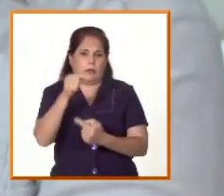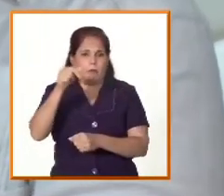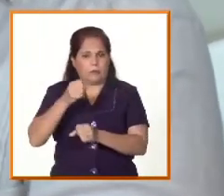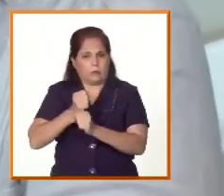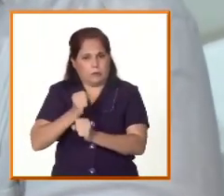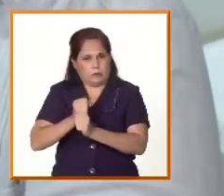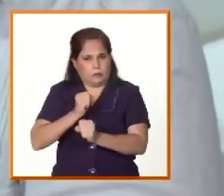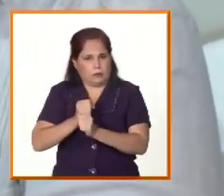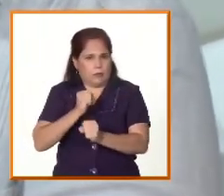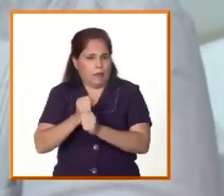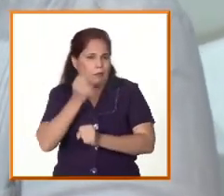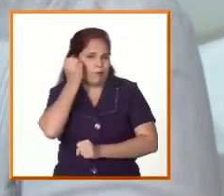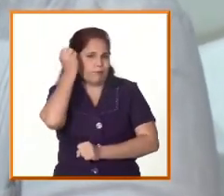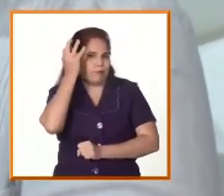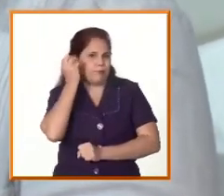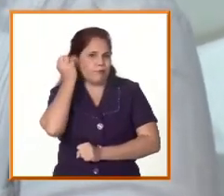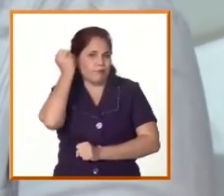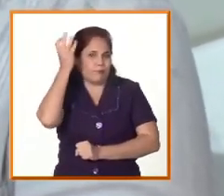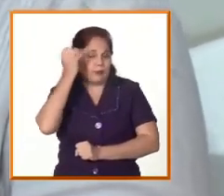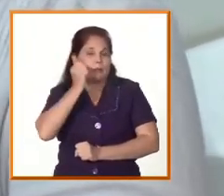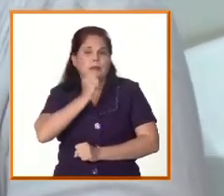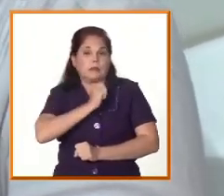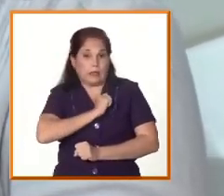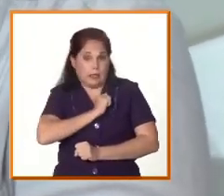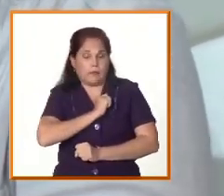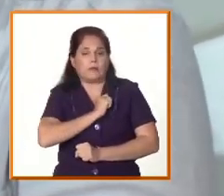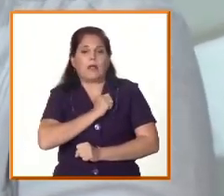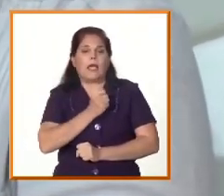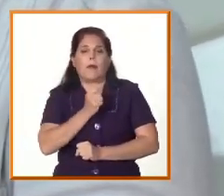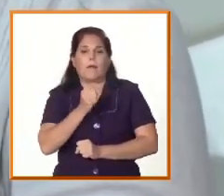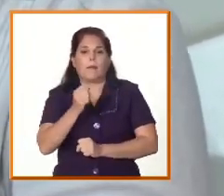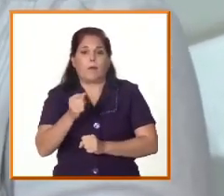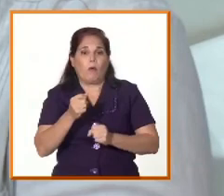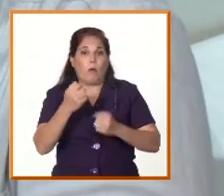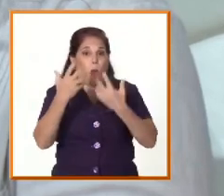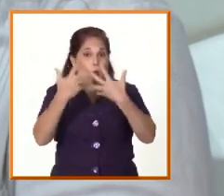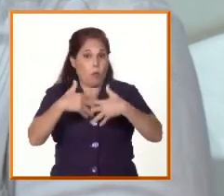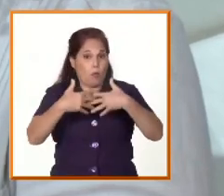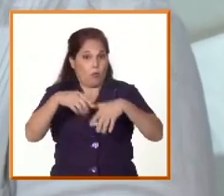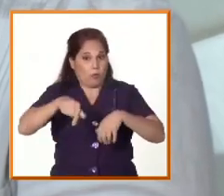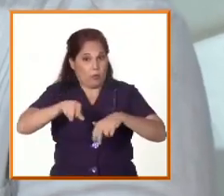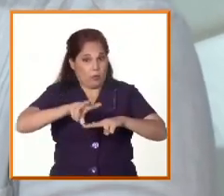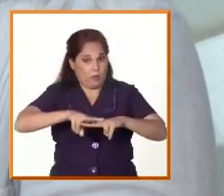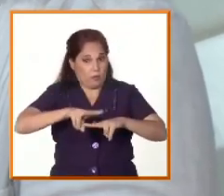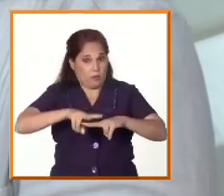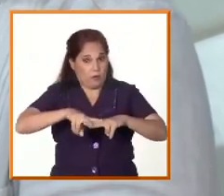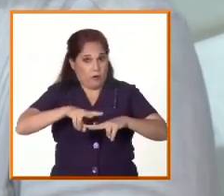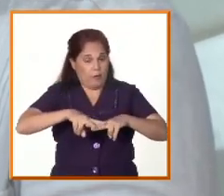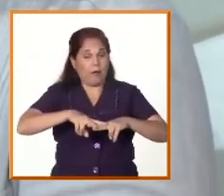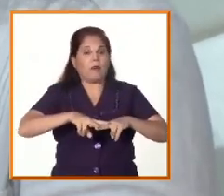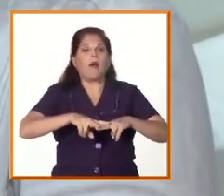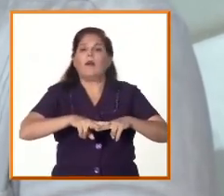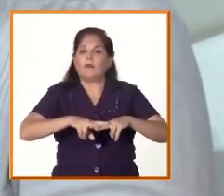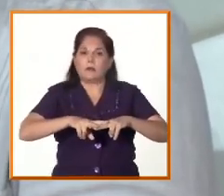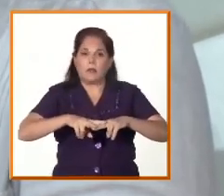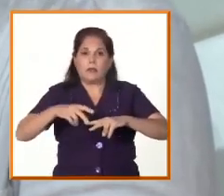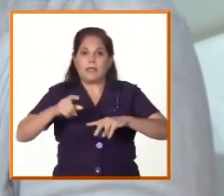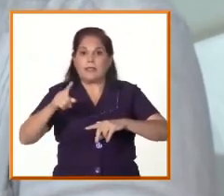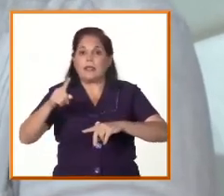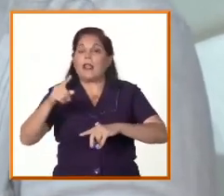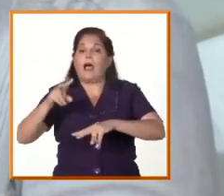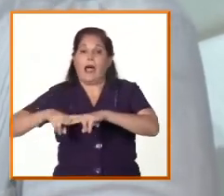la y desviamos un transportador de trigo un molino aquí en la Habana y trasladamos trigo automotor desde